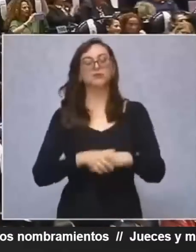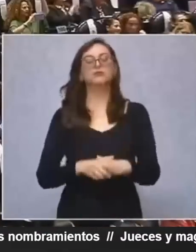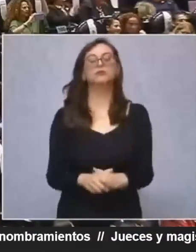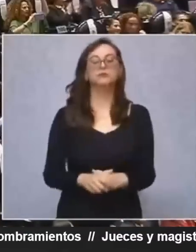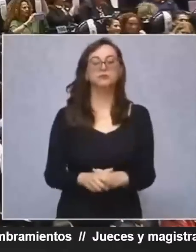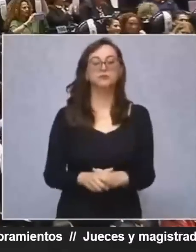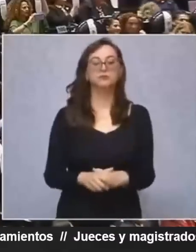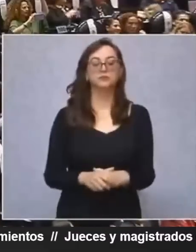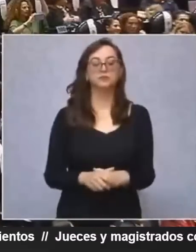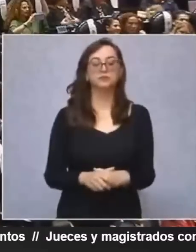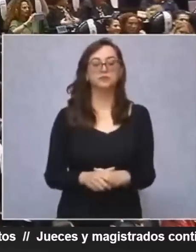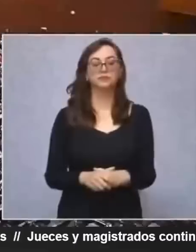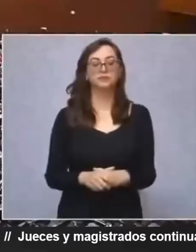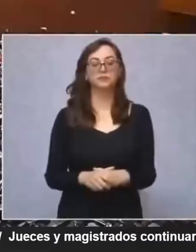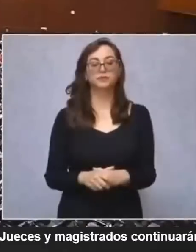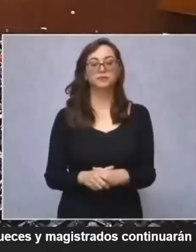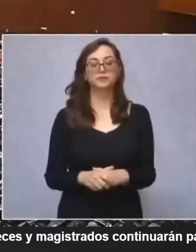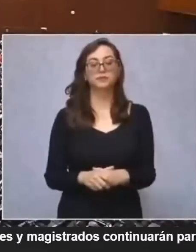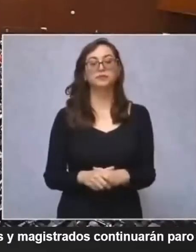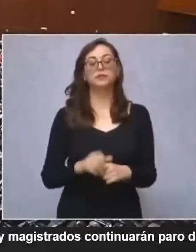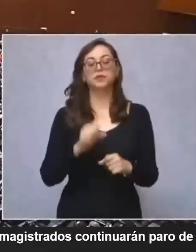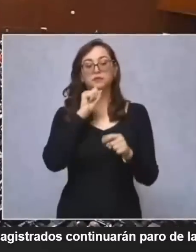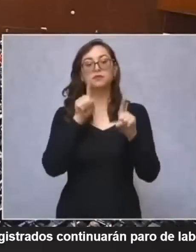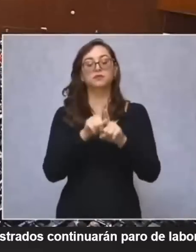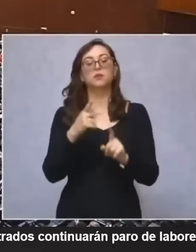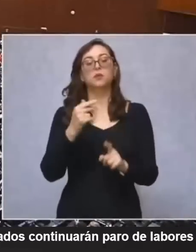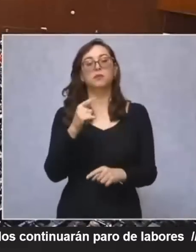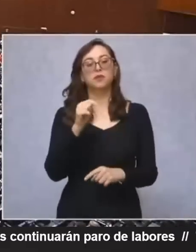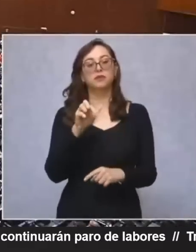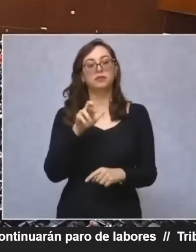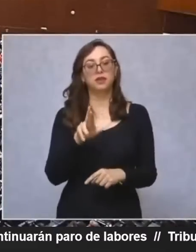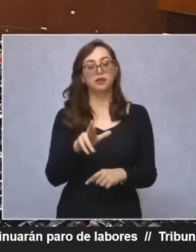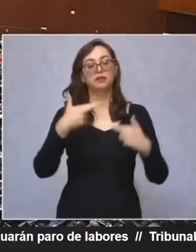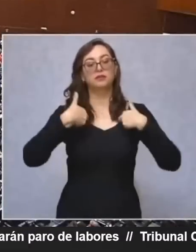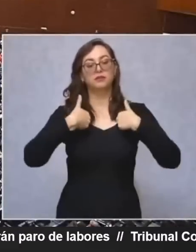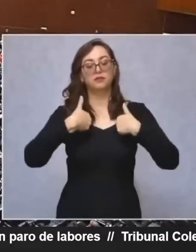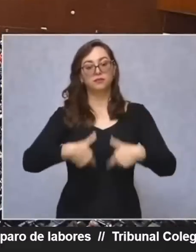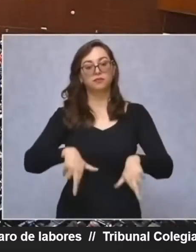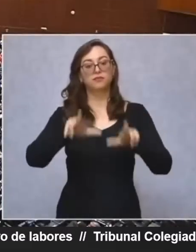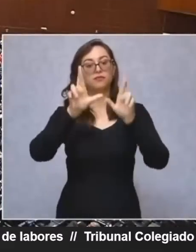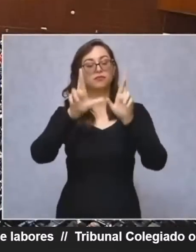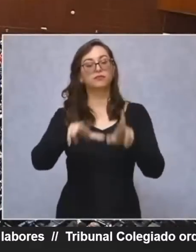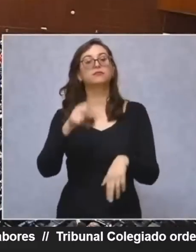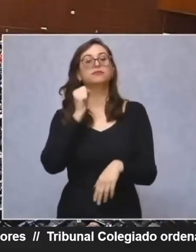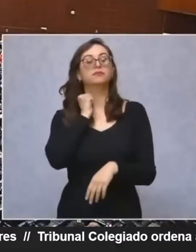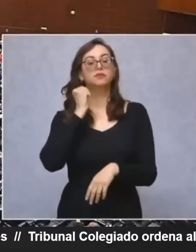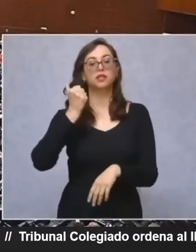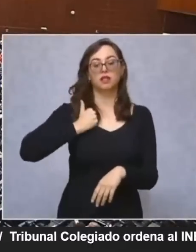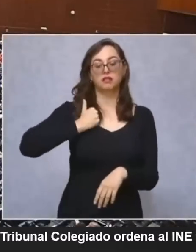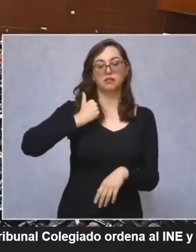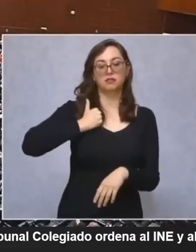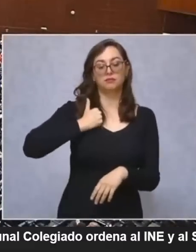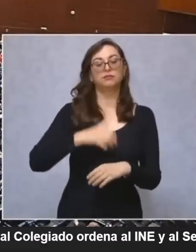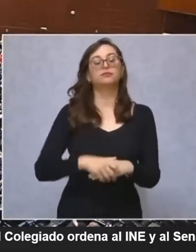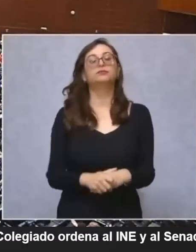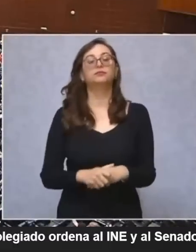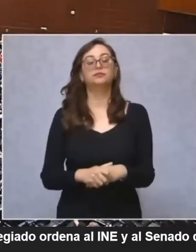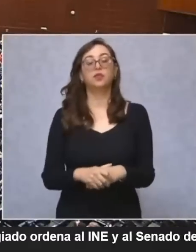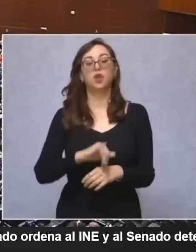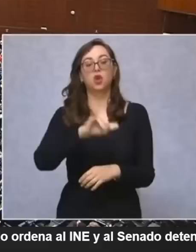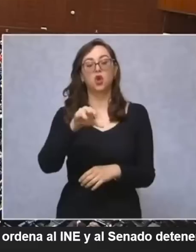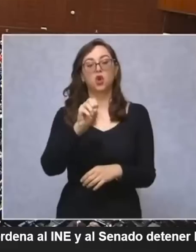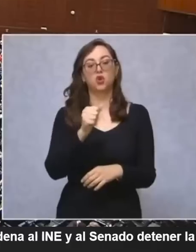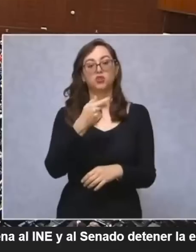América. A Peter Boehm, representante del Senado de Canadá. A Josep